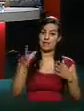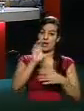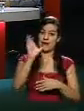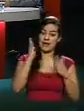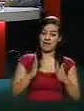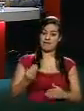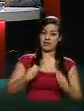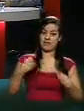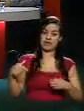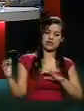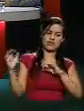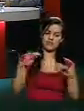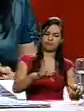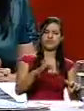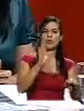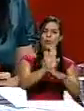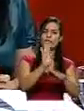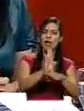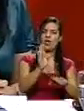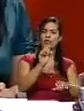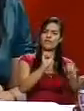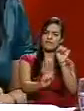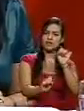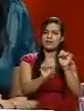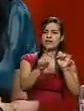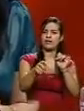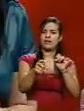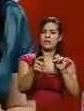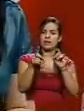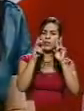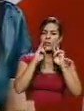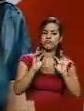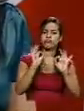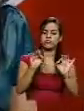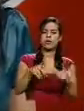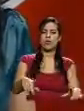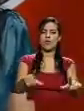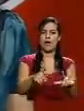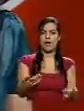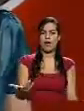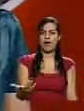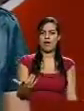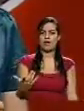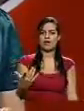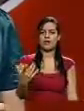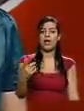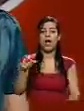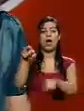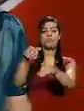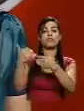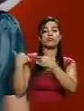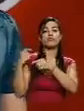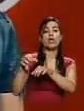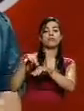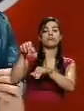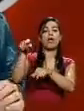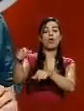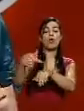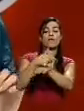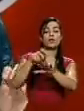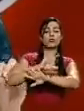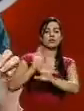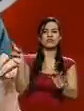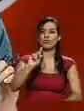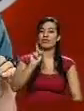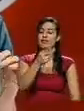en la defensa, en el cuidado, en el mantenimiento de los espacios. No es solo la acción o la gestión de la alcaldía, sino